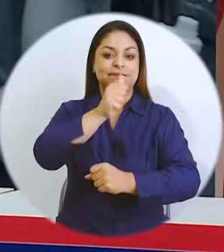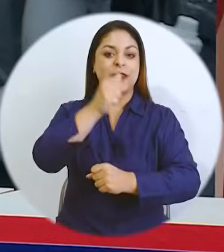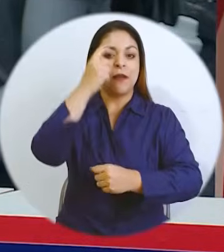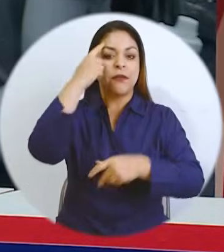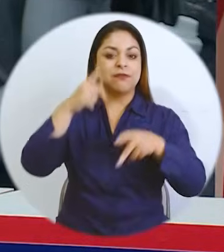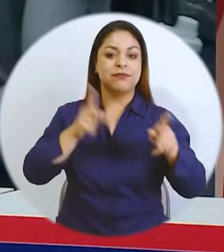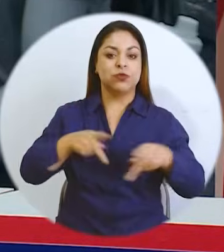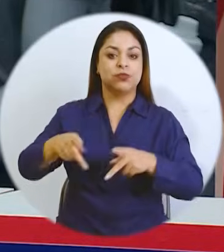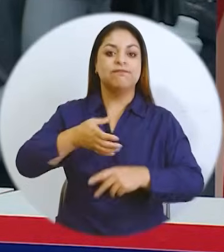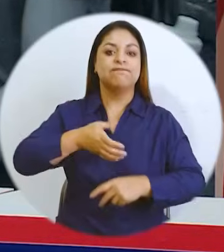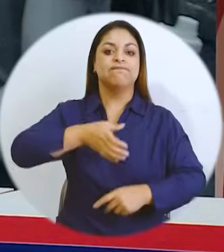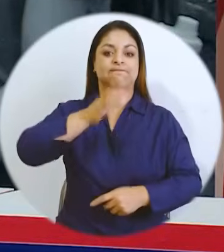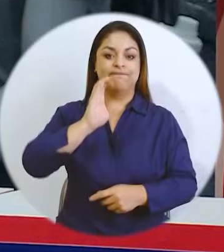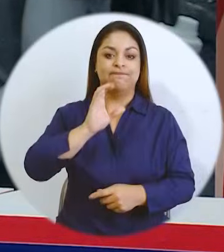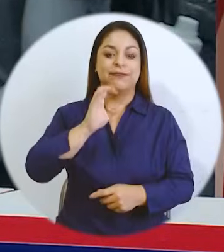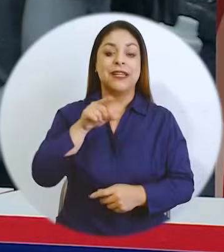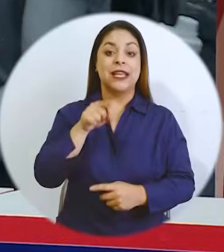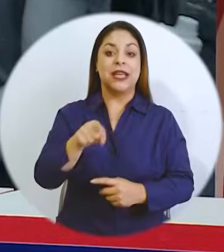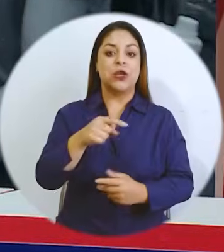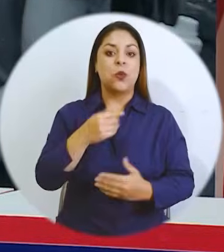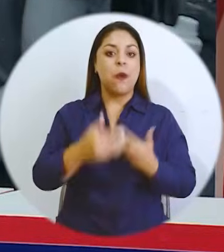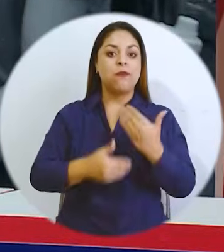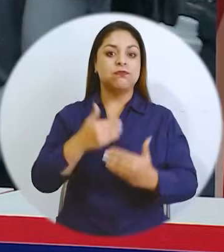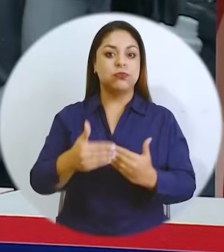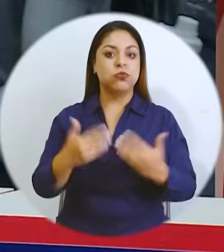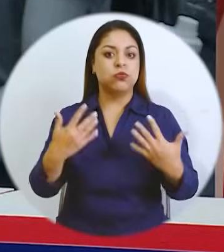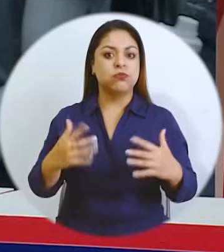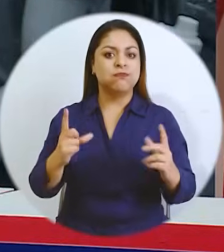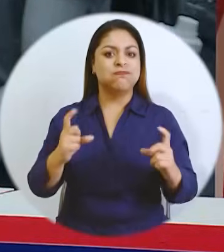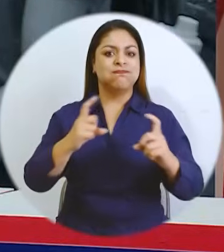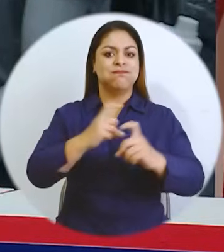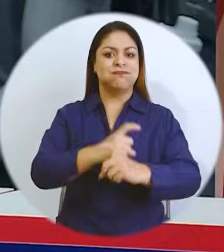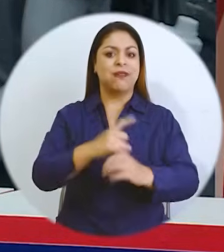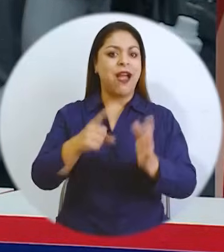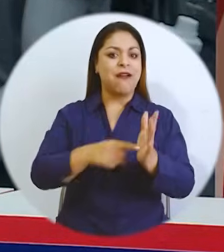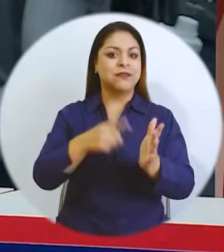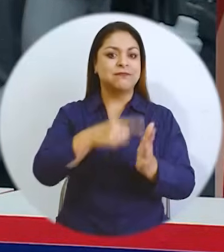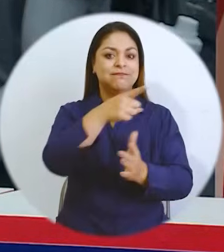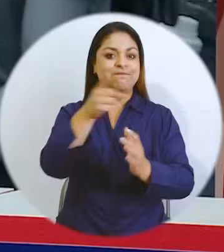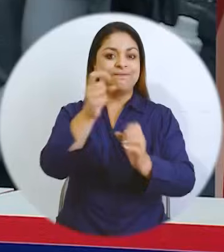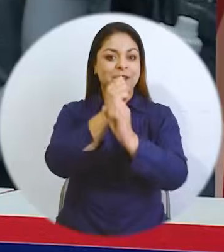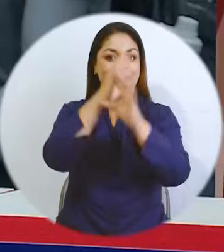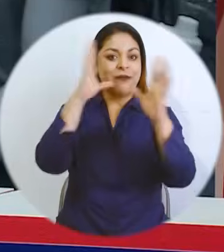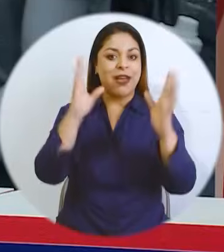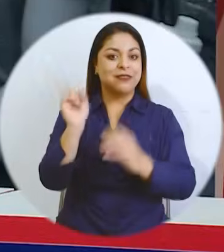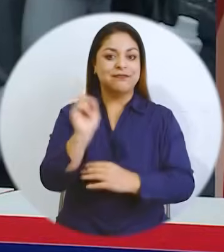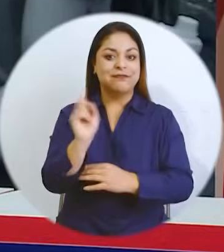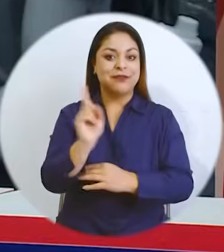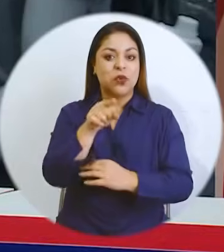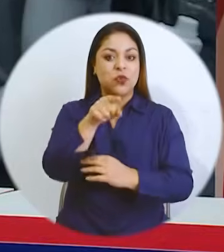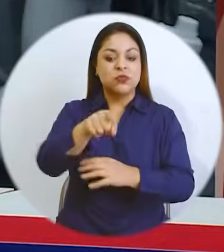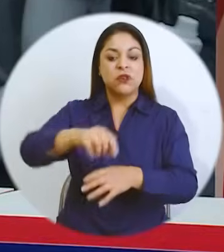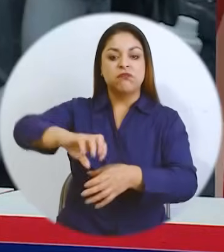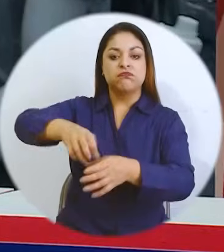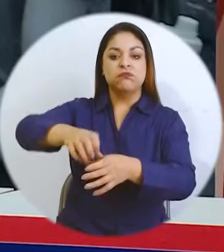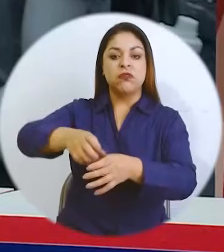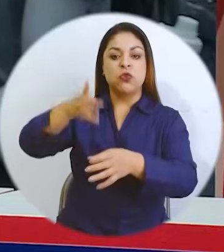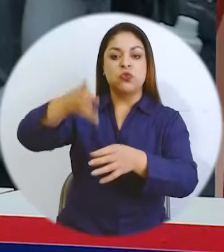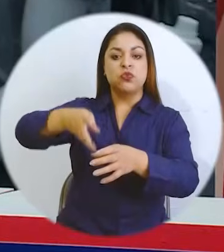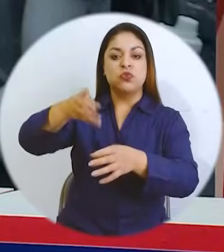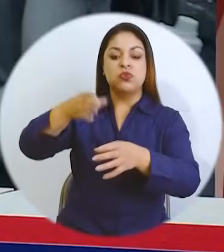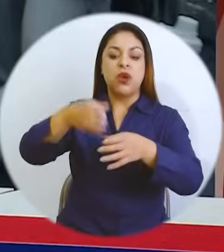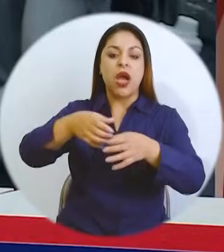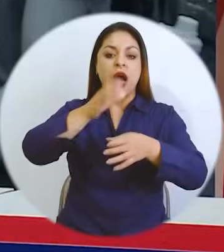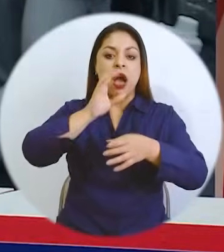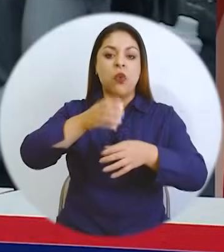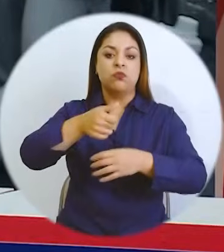consumo humano. Todo un proceso muy complejo que tal vez a veces no nos imaginamos cuando abrimos el tubo y pues nos tomamos